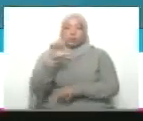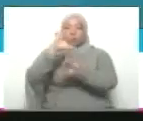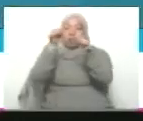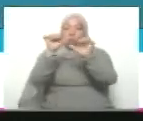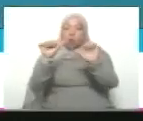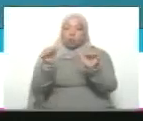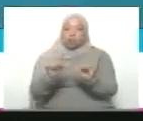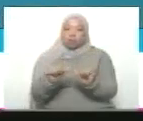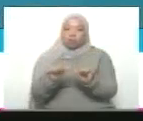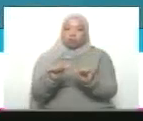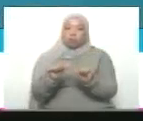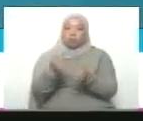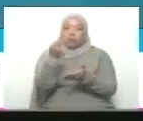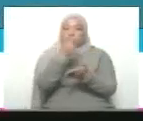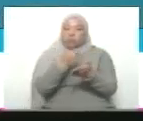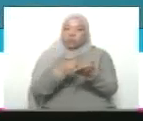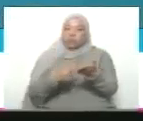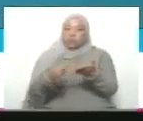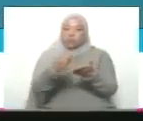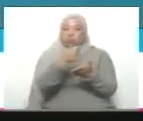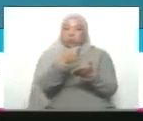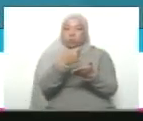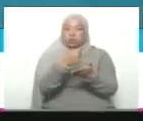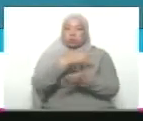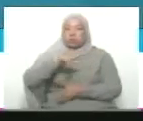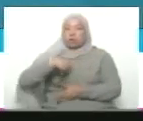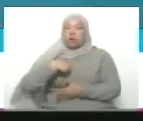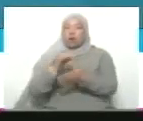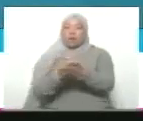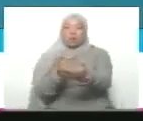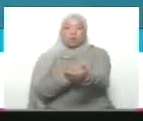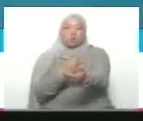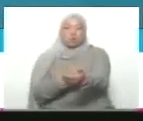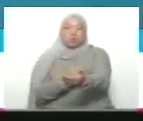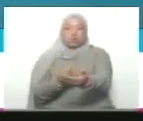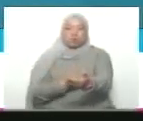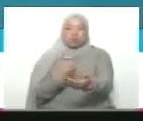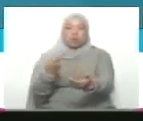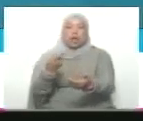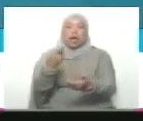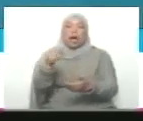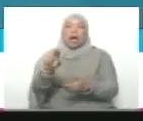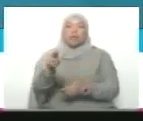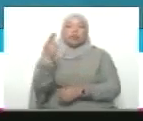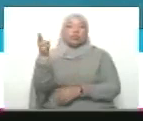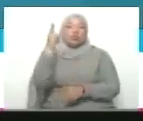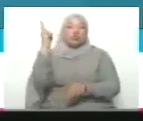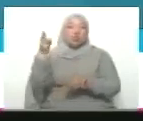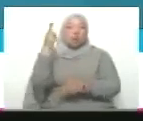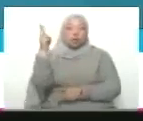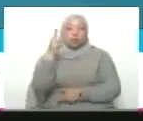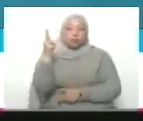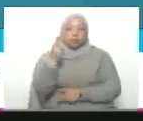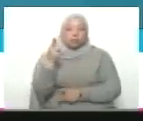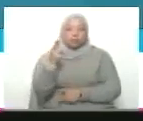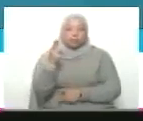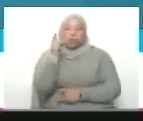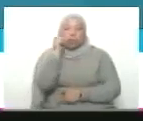artista plástico y de nuestra hermana República Árabe de Túnez, Raouf